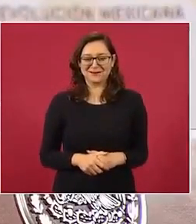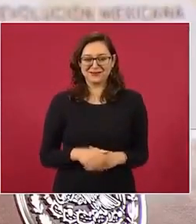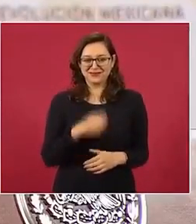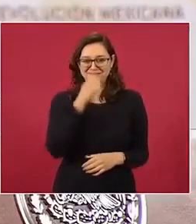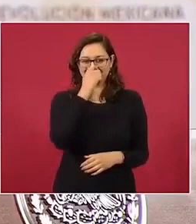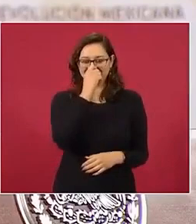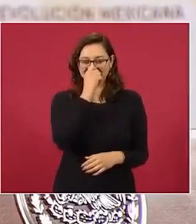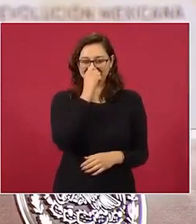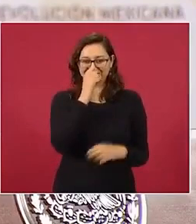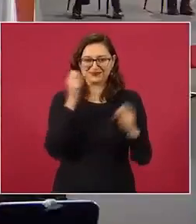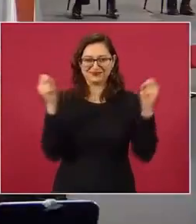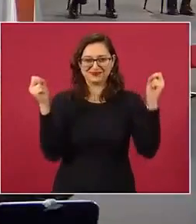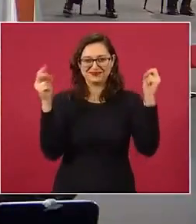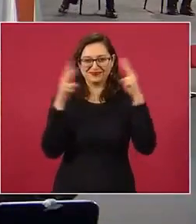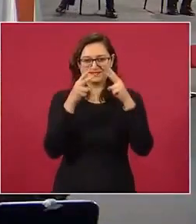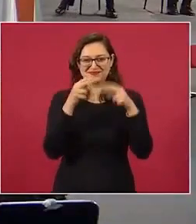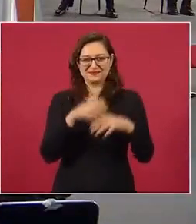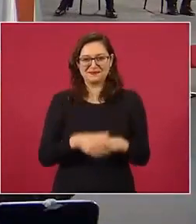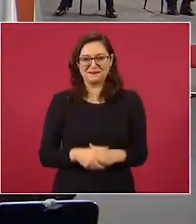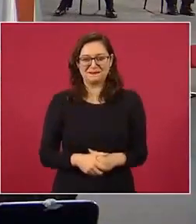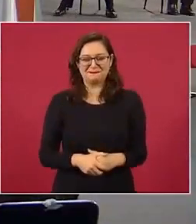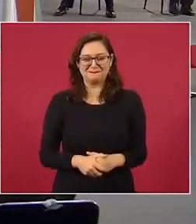Ahí nos vemos, hasta luego, adiós.